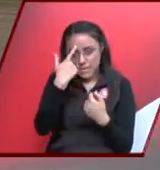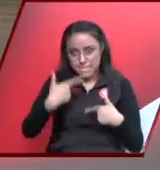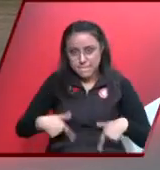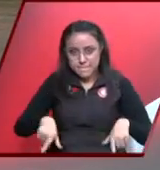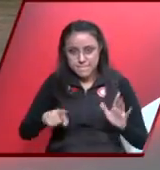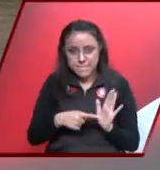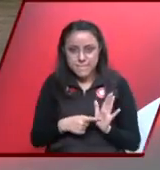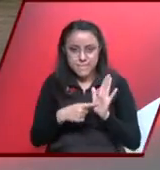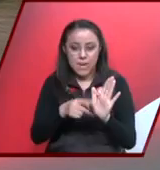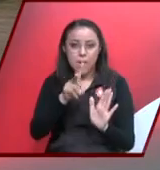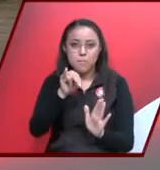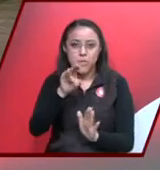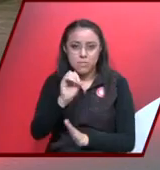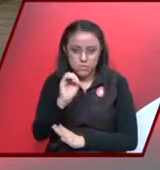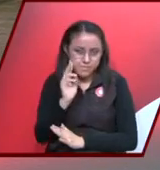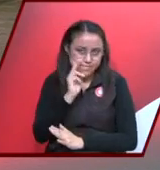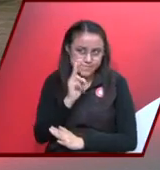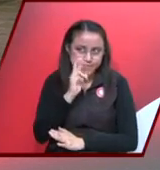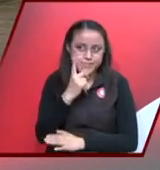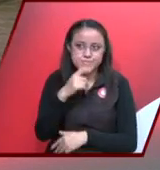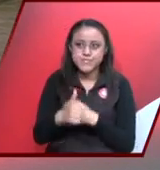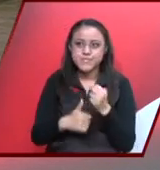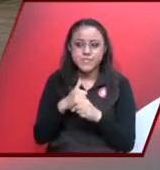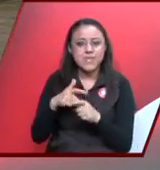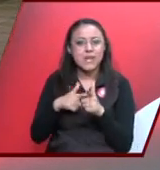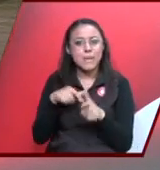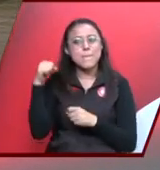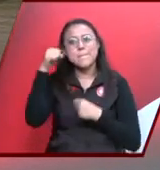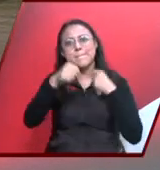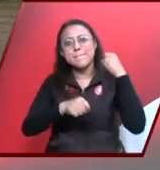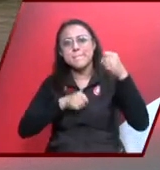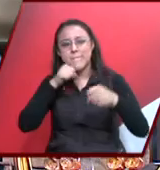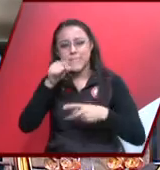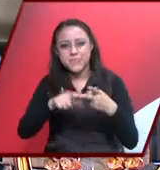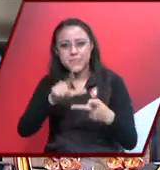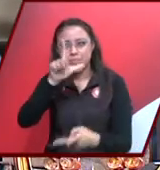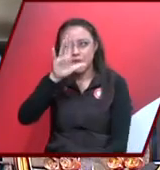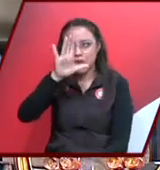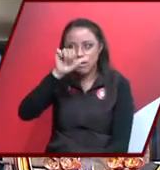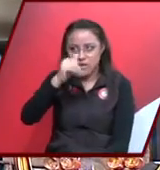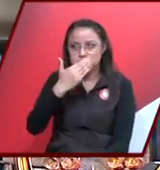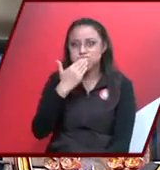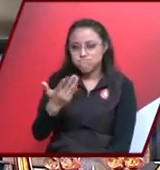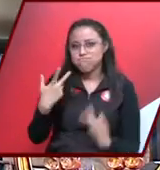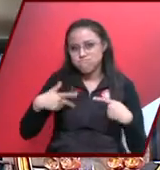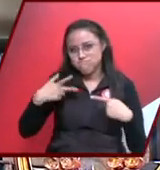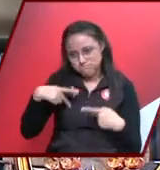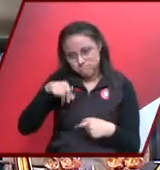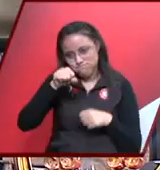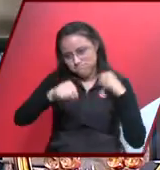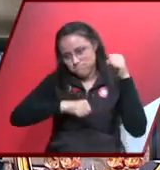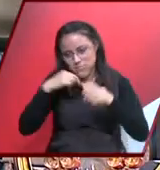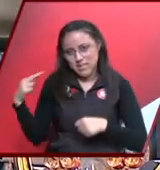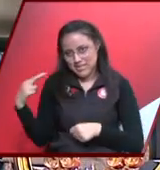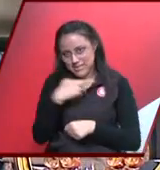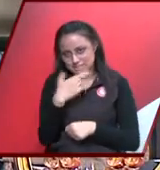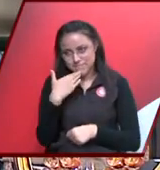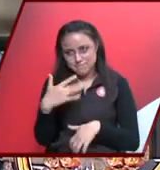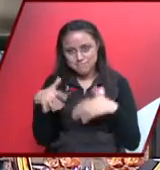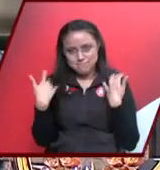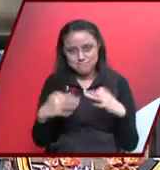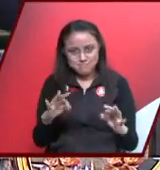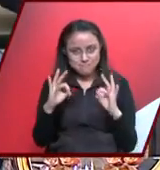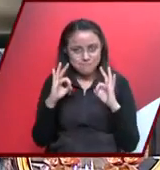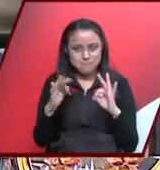vivo. O sea, reaparece Pacquiao después de un año sin boxear. Vamos a ver cómo le va. Lucas Matiz es un buen boxeador. Es un boxeador rápido,